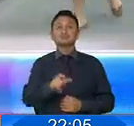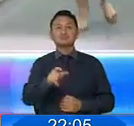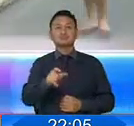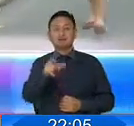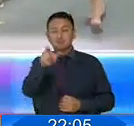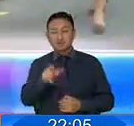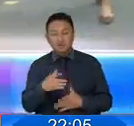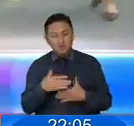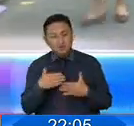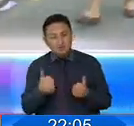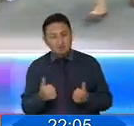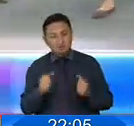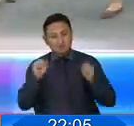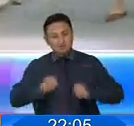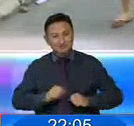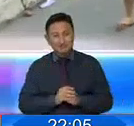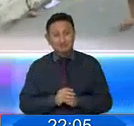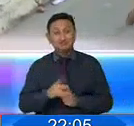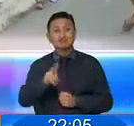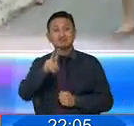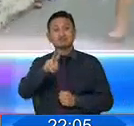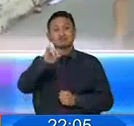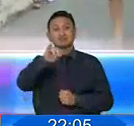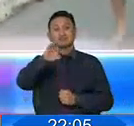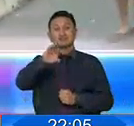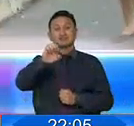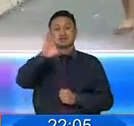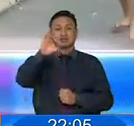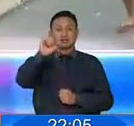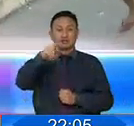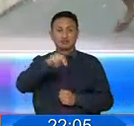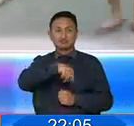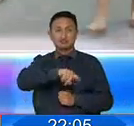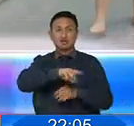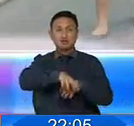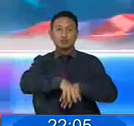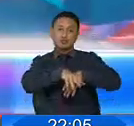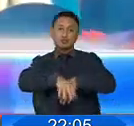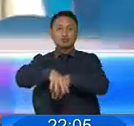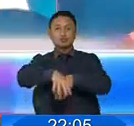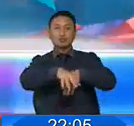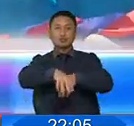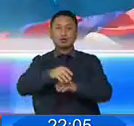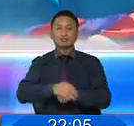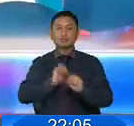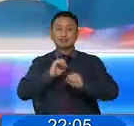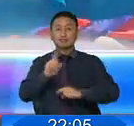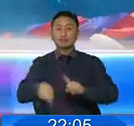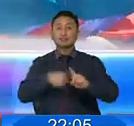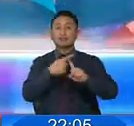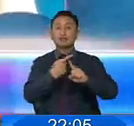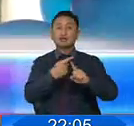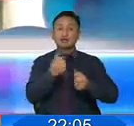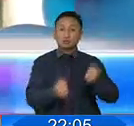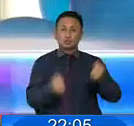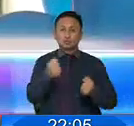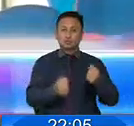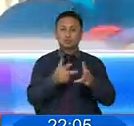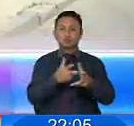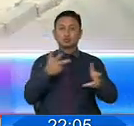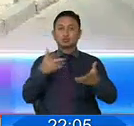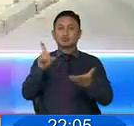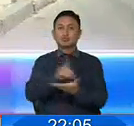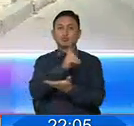sector de la Vicentina fue la principal característica del desfile histórico de la confraternidad. Esto sumado a comparsas, carros alegóricos,